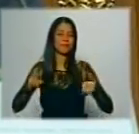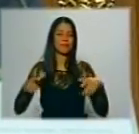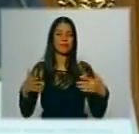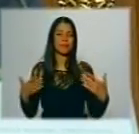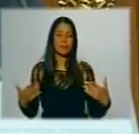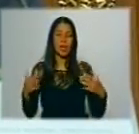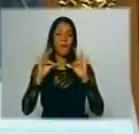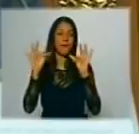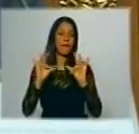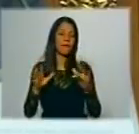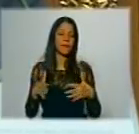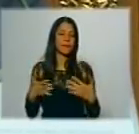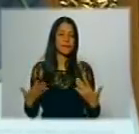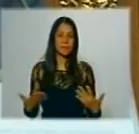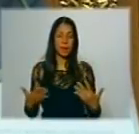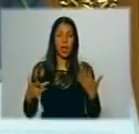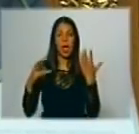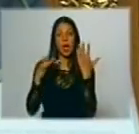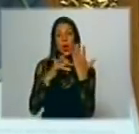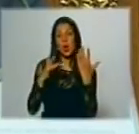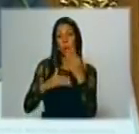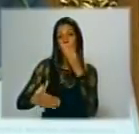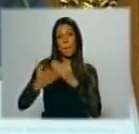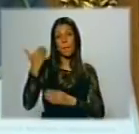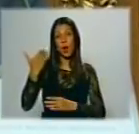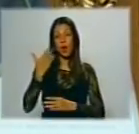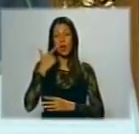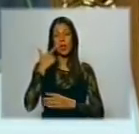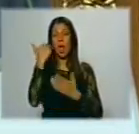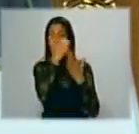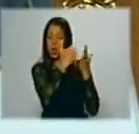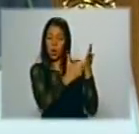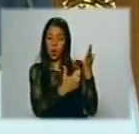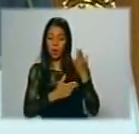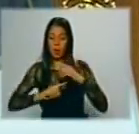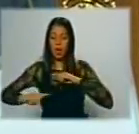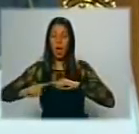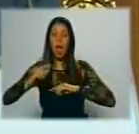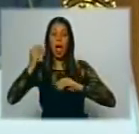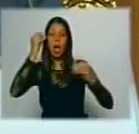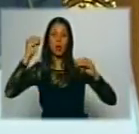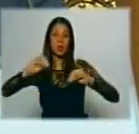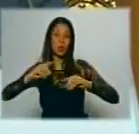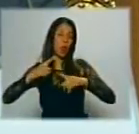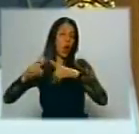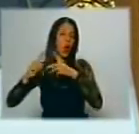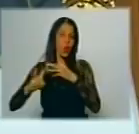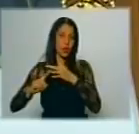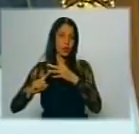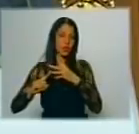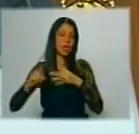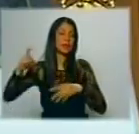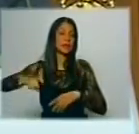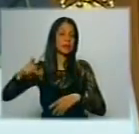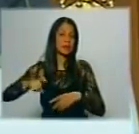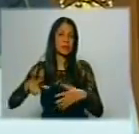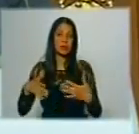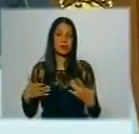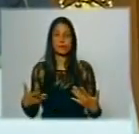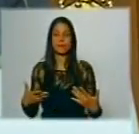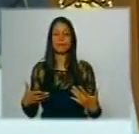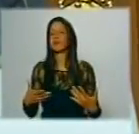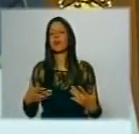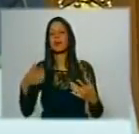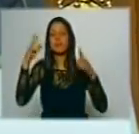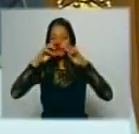los mecanismos, metodología, requisitos, condiciones y demás aspectos necesarios para